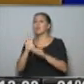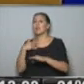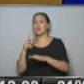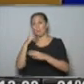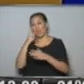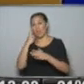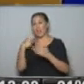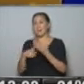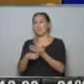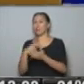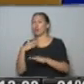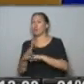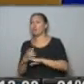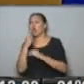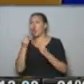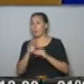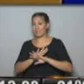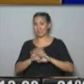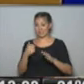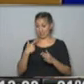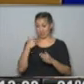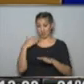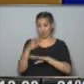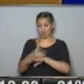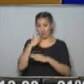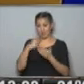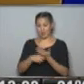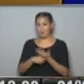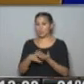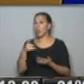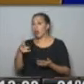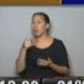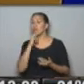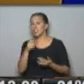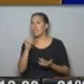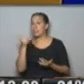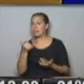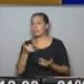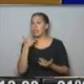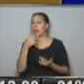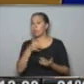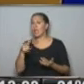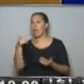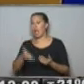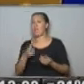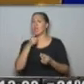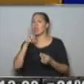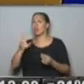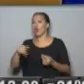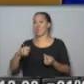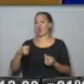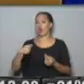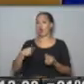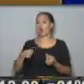verificación. Si la verificación indica que la familia efectivamente tiene un derecho porque cobra una jubilación mínima, cobra una asignación